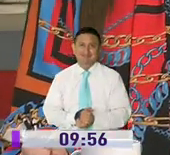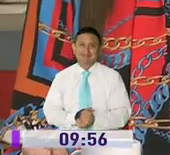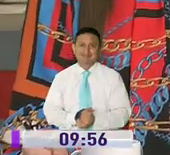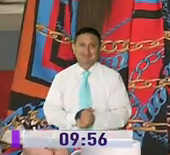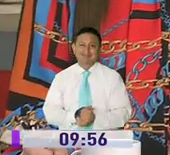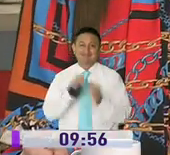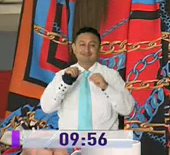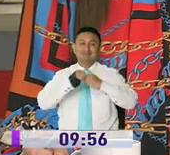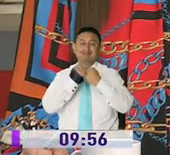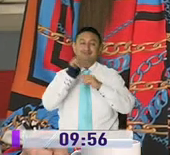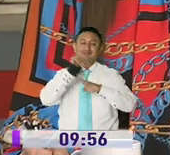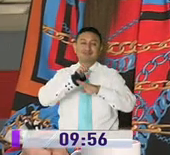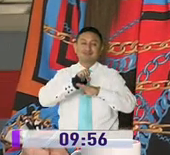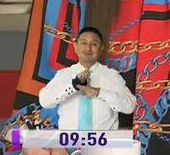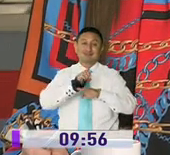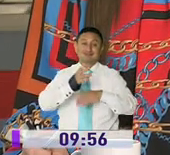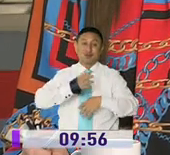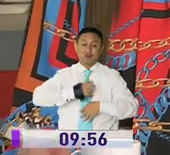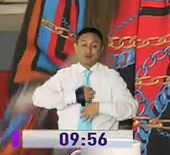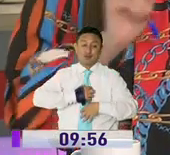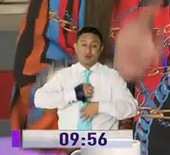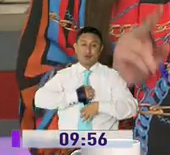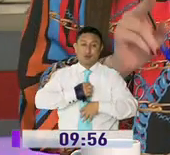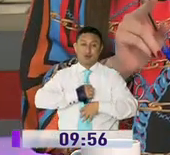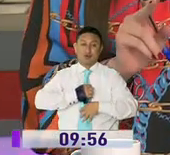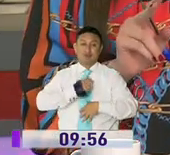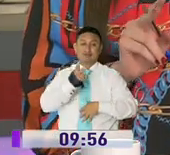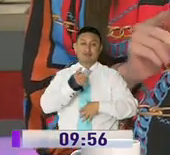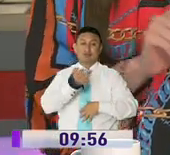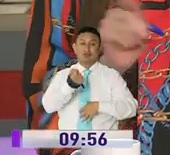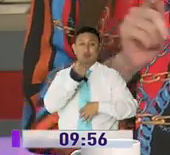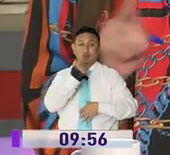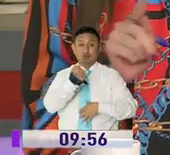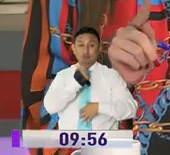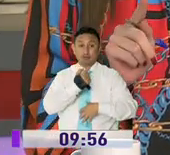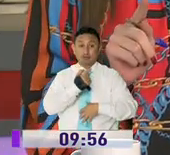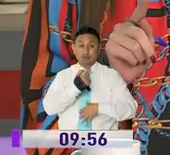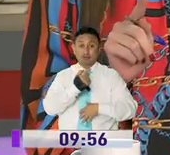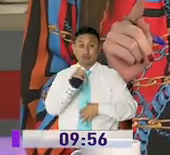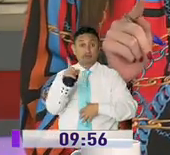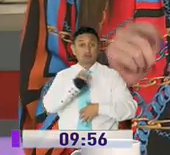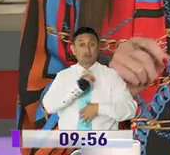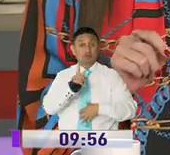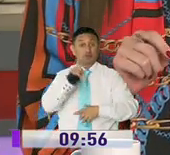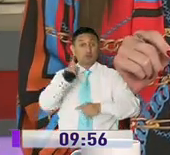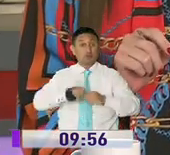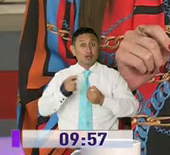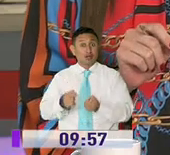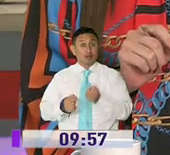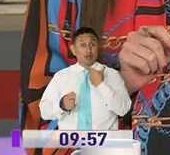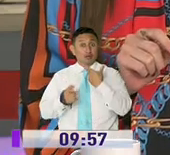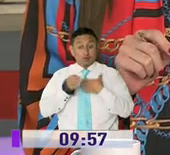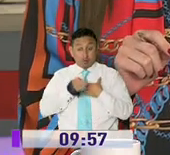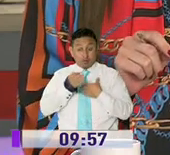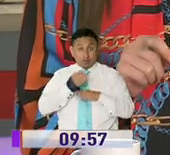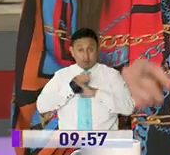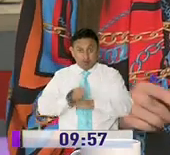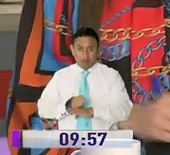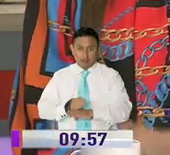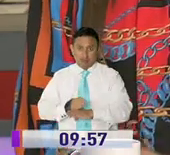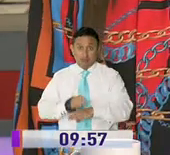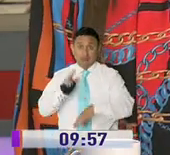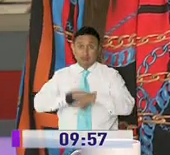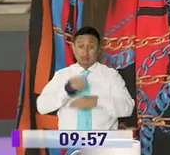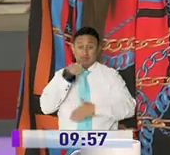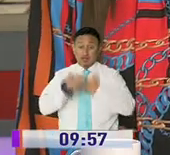Sociedad Ecuatoriana de Cardiología informa que existen dos medicamentos que no son recomendables usar para prevenir el COVID-19, ya que